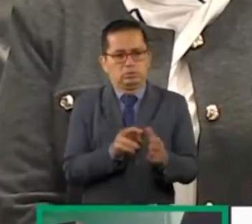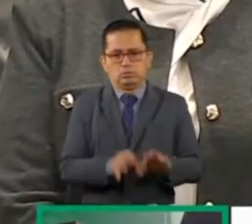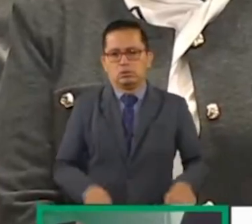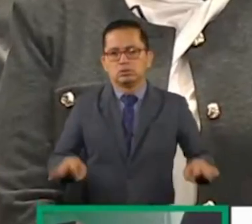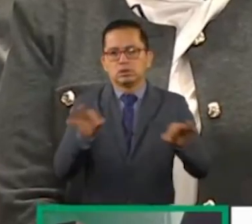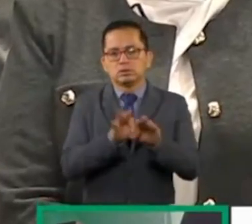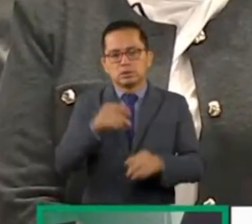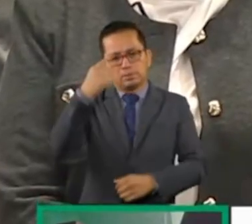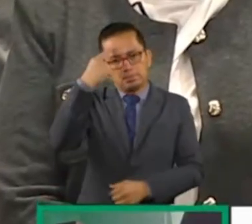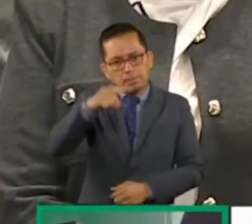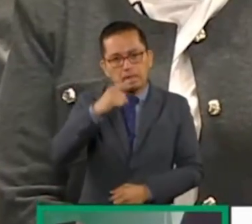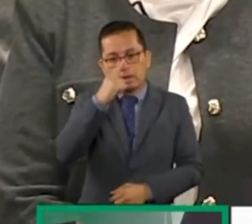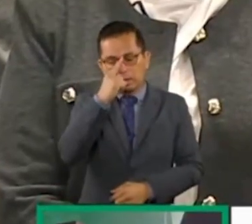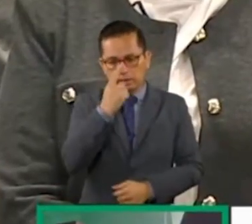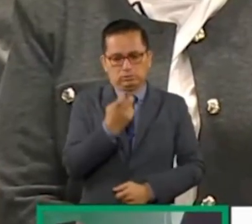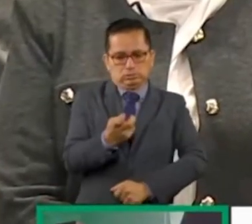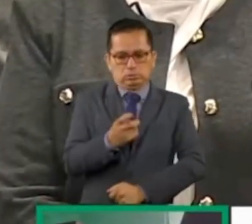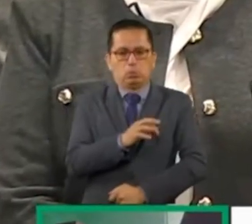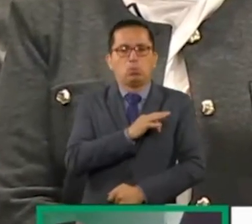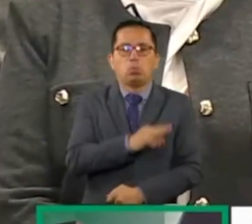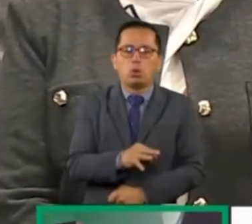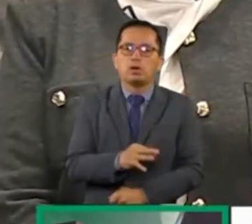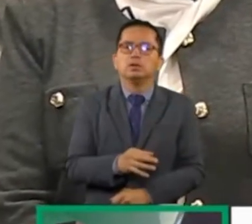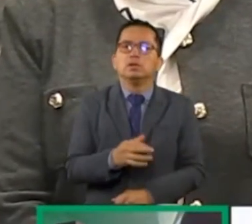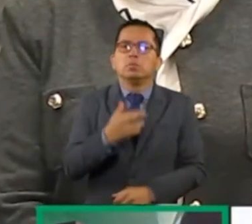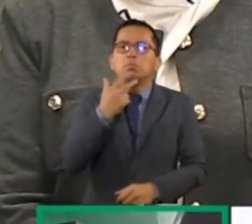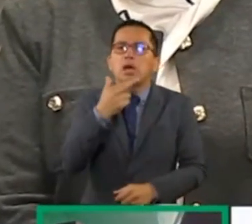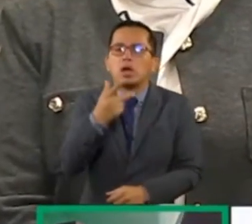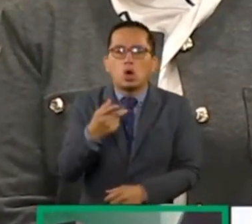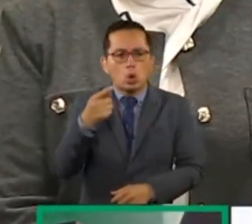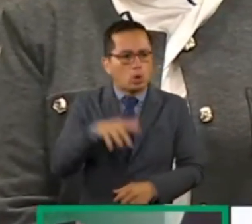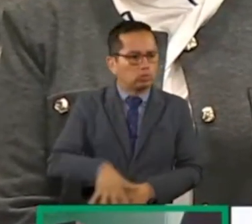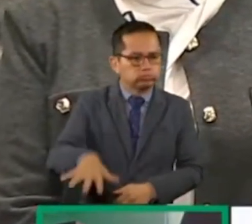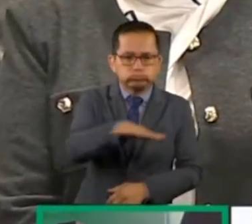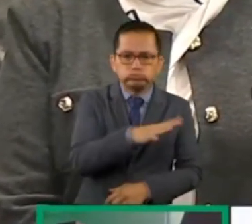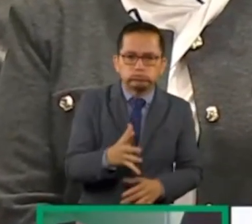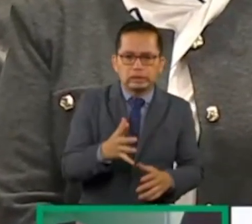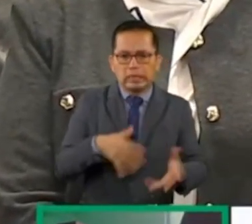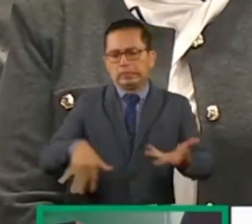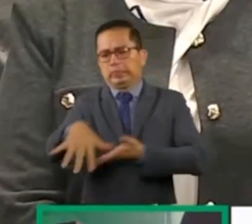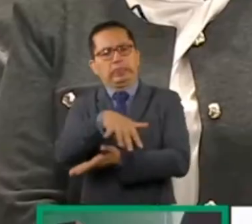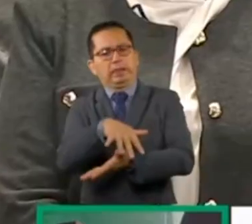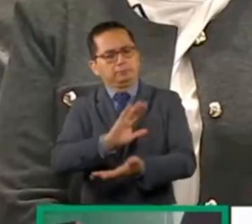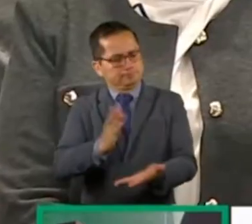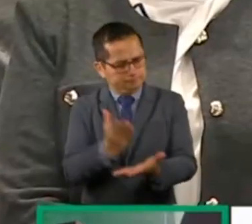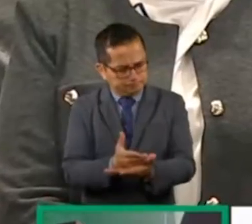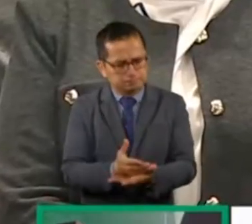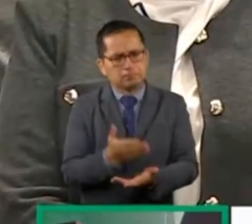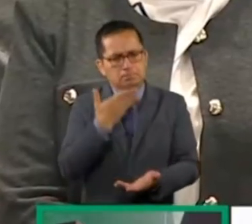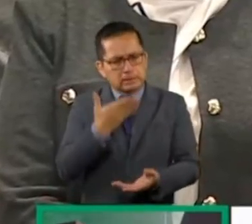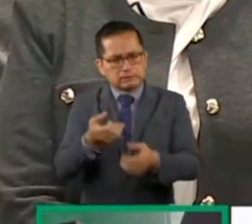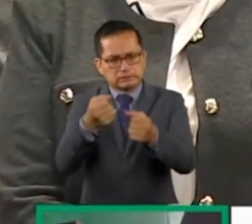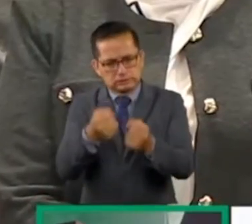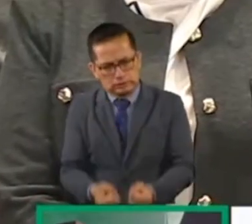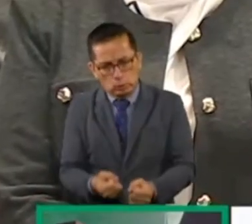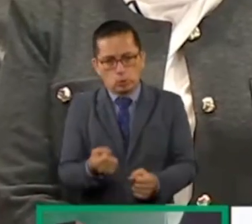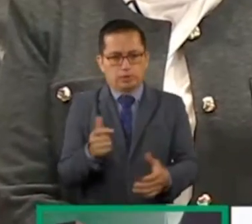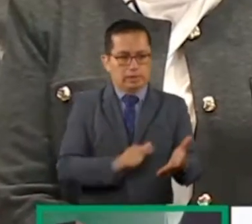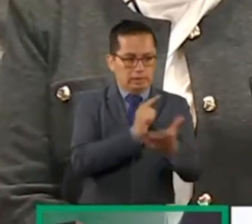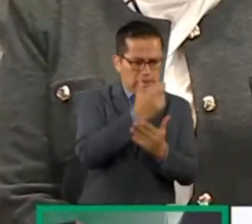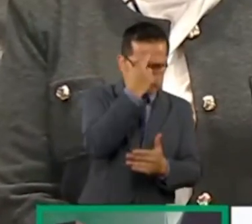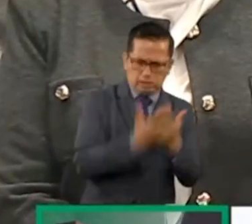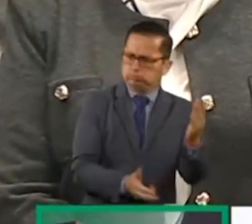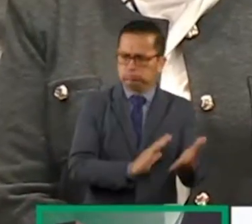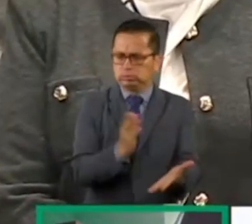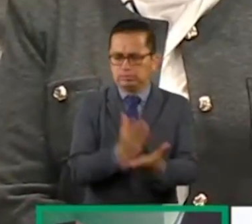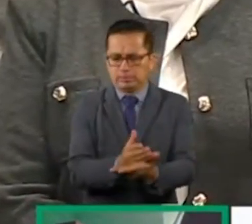para contribuir tanto a la prevención del delito como a una mejora de la seguridad ciudadana en nuestro país. Que